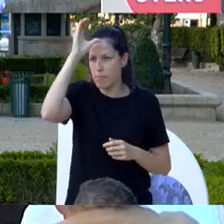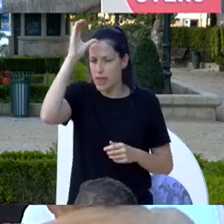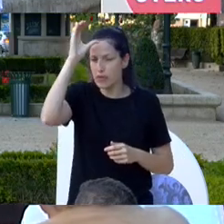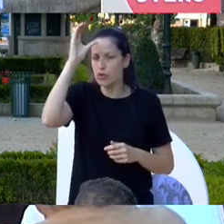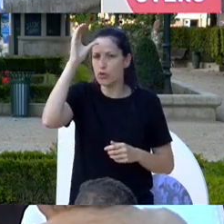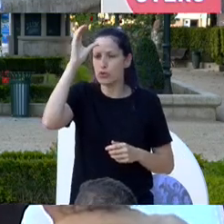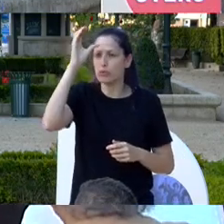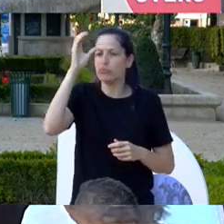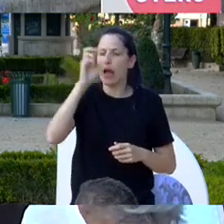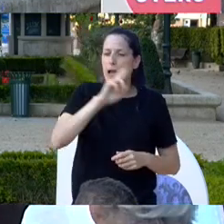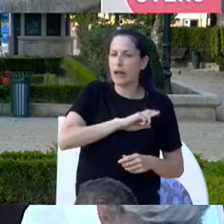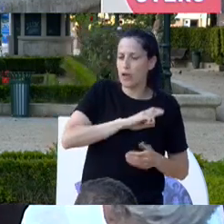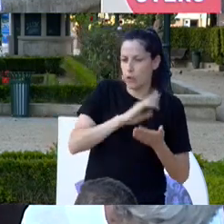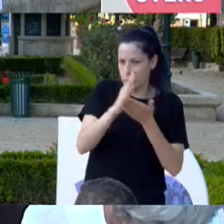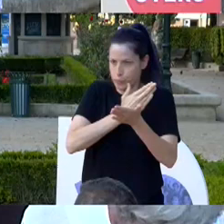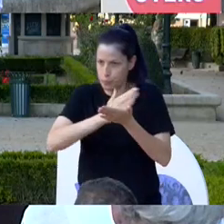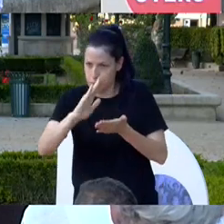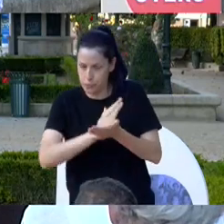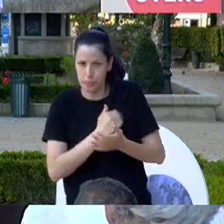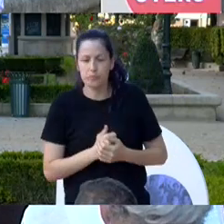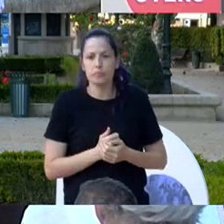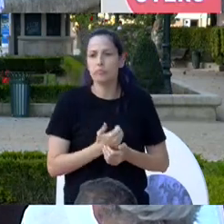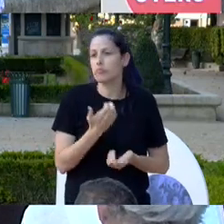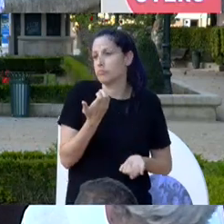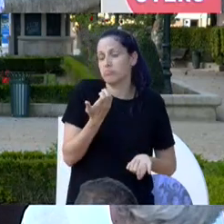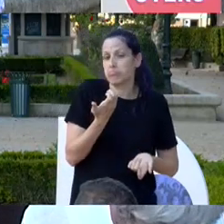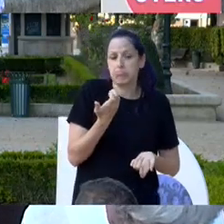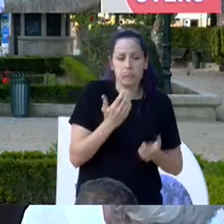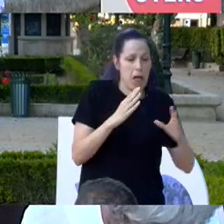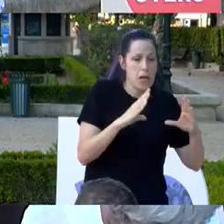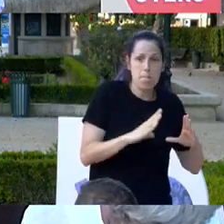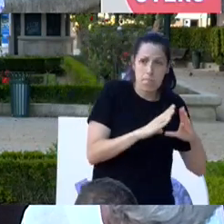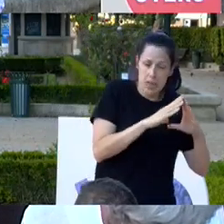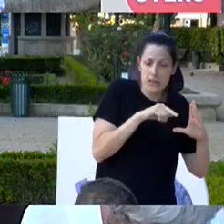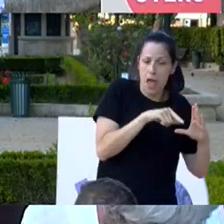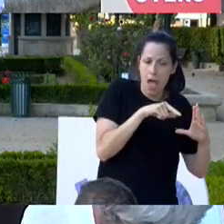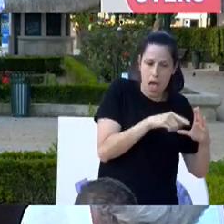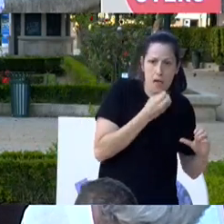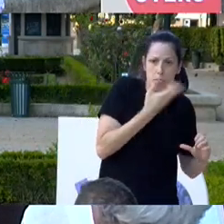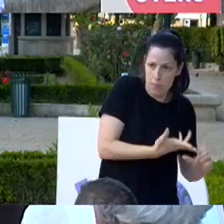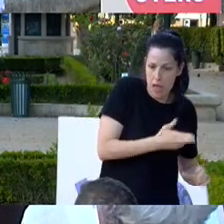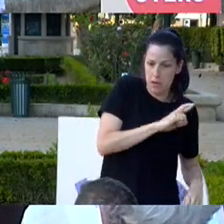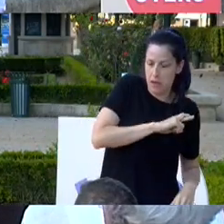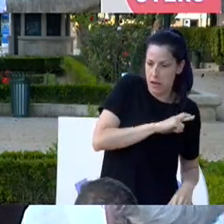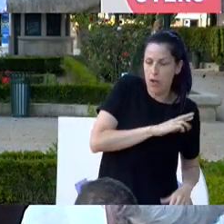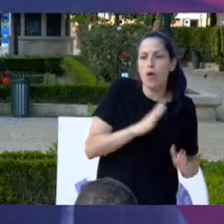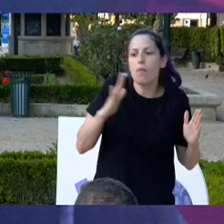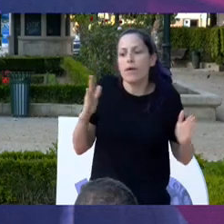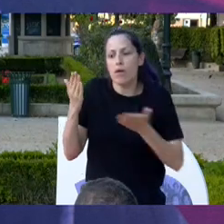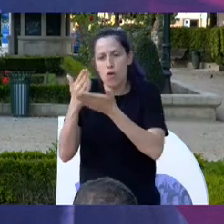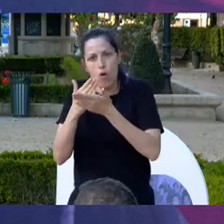escola laica da ILE, a igrexia, o catecismo dase na igrexia, e nas aulas pois hai que dar outro tipo de materias, e